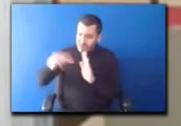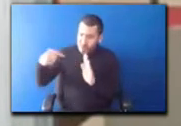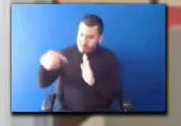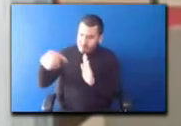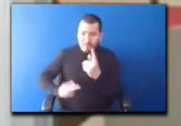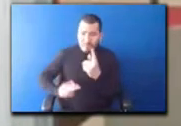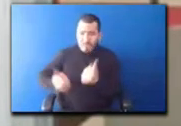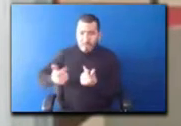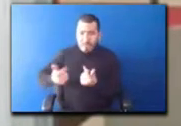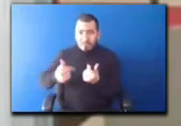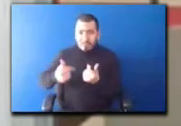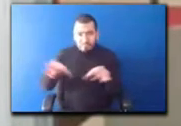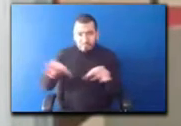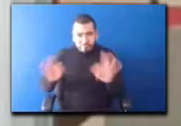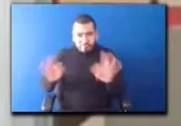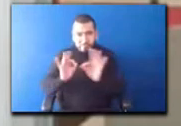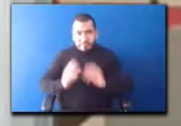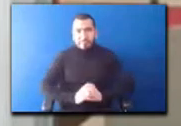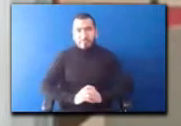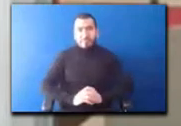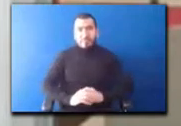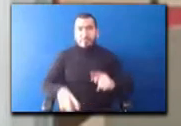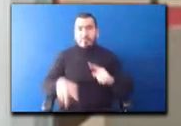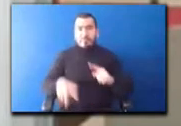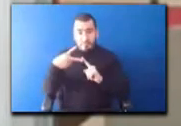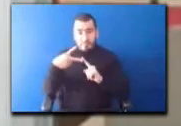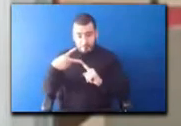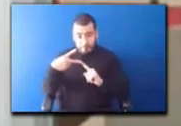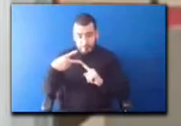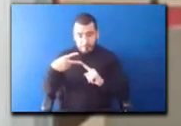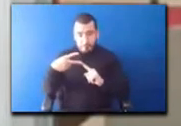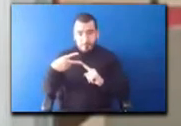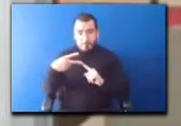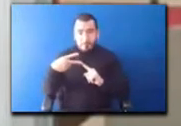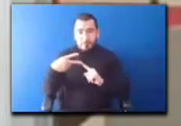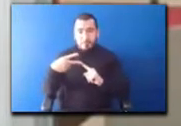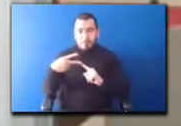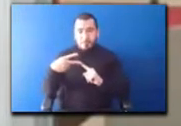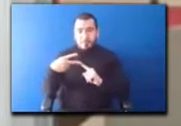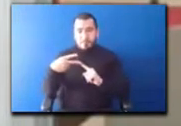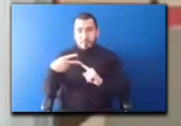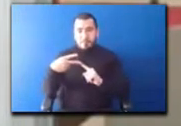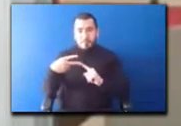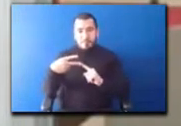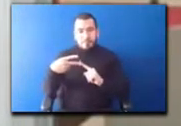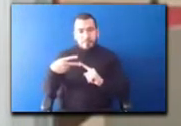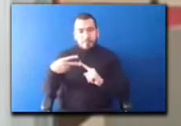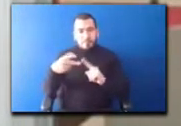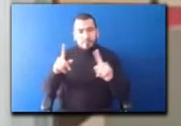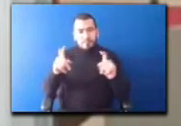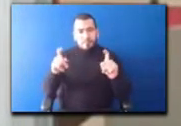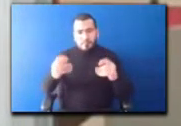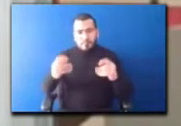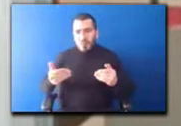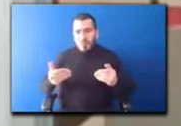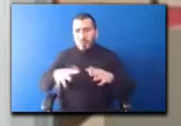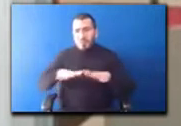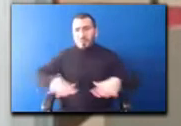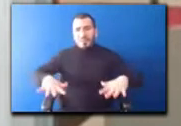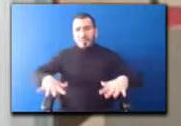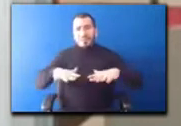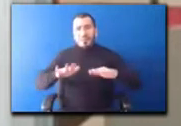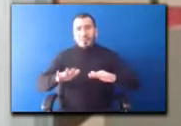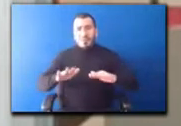financiero. Segunda consideración es cómo está las fintech o la